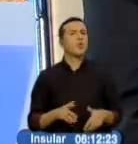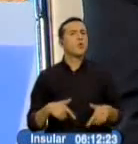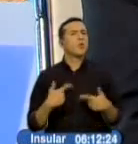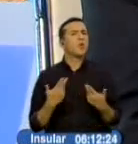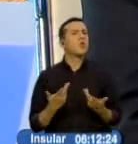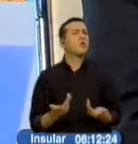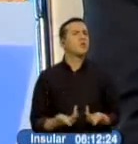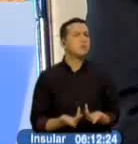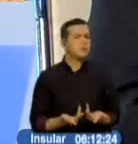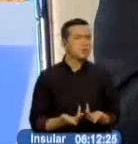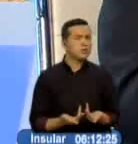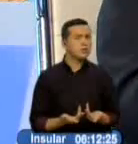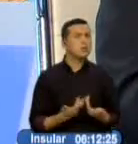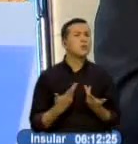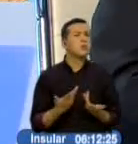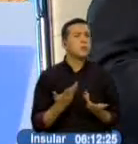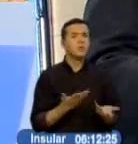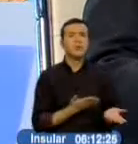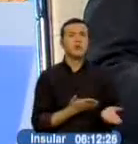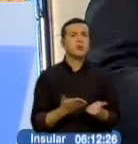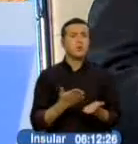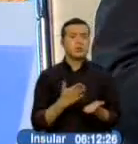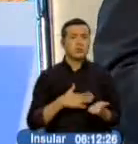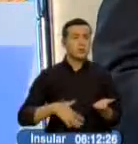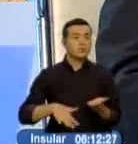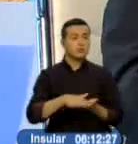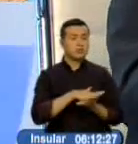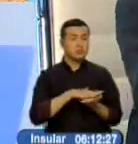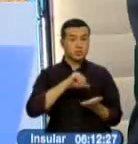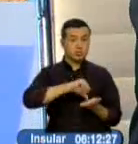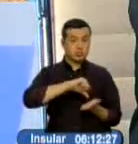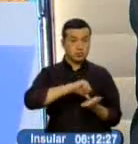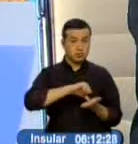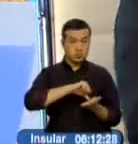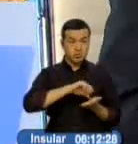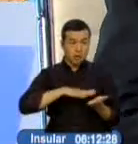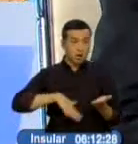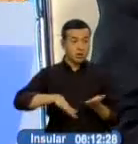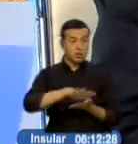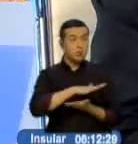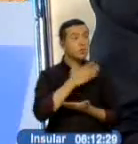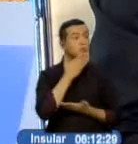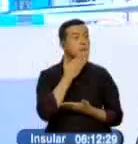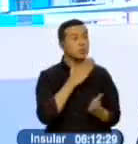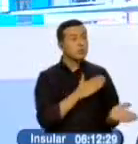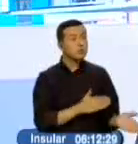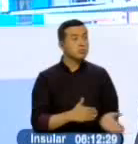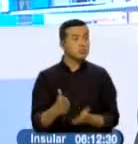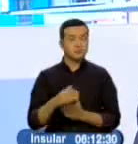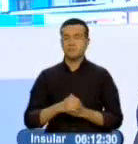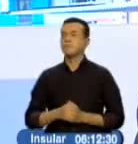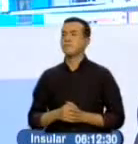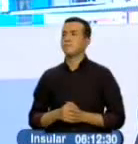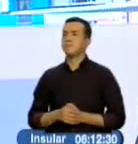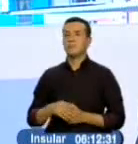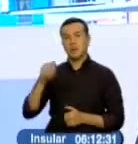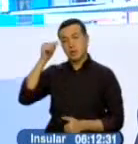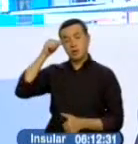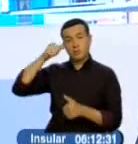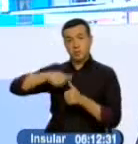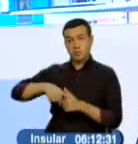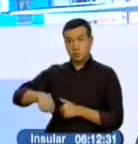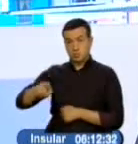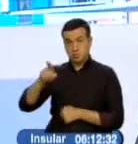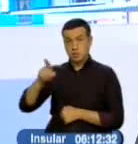estamos en la distribución geográfica urbano-rural. Es decir, recuerda tú que